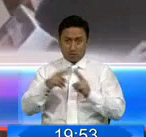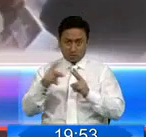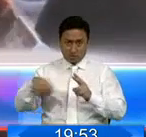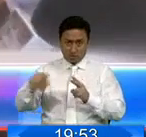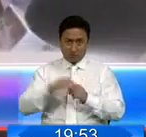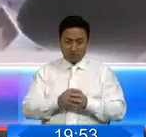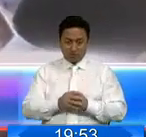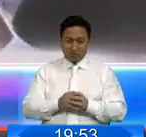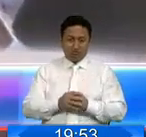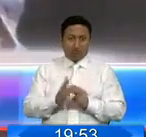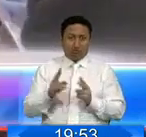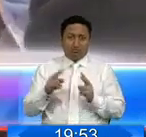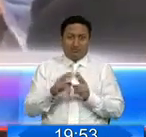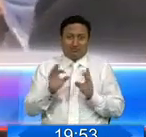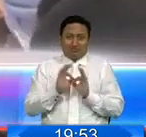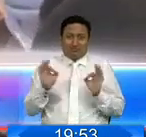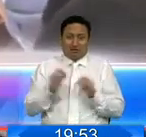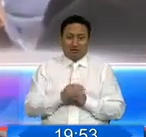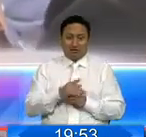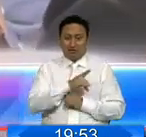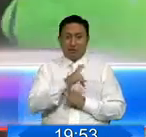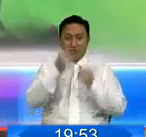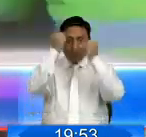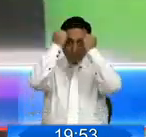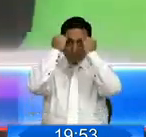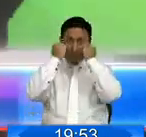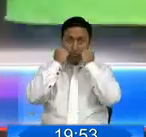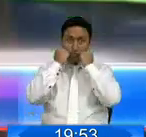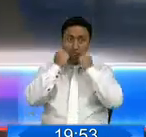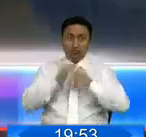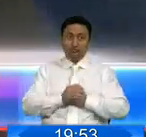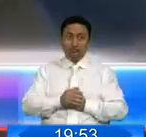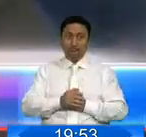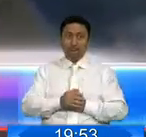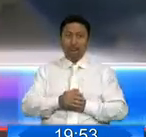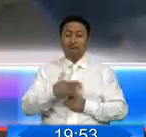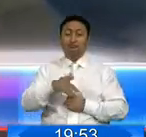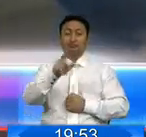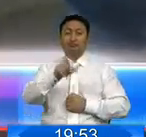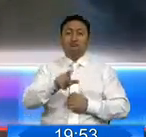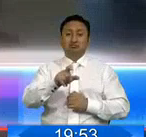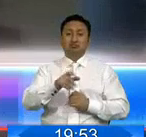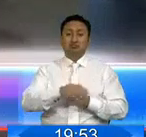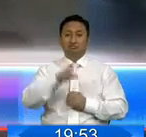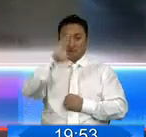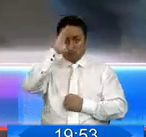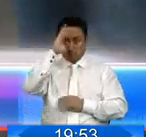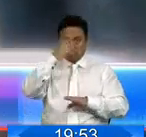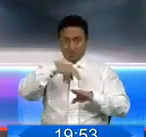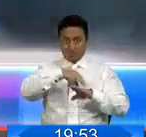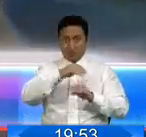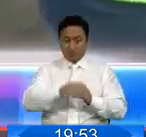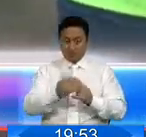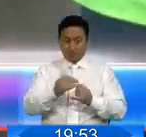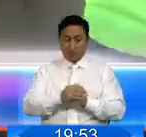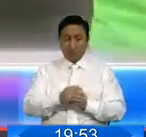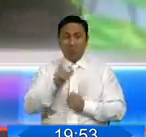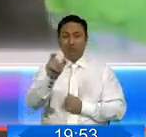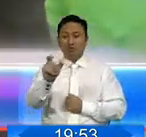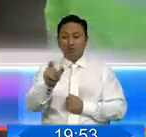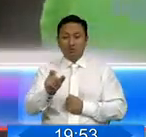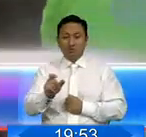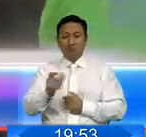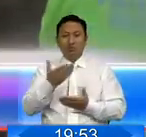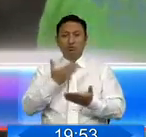ellos? No lo conocían porque venían tapada la cara. En tanto, personal de criminalística de la Policía Nacional recuperó